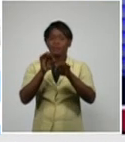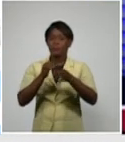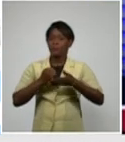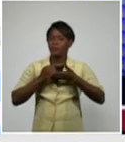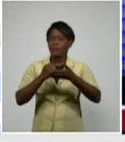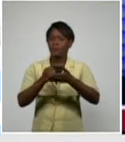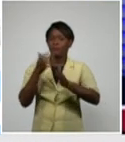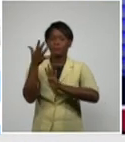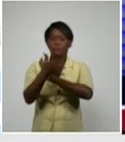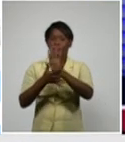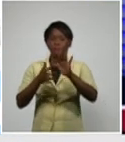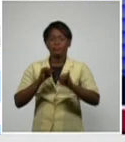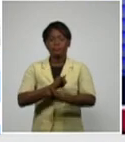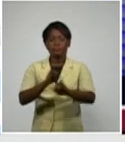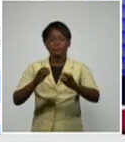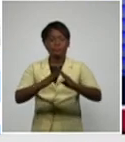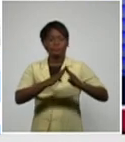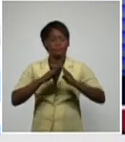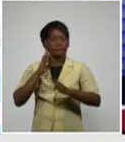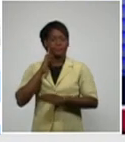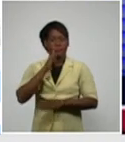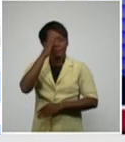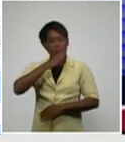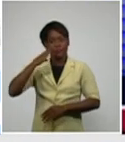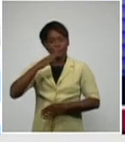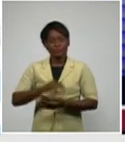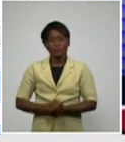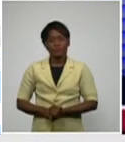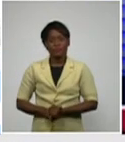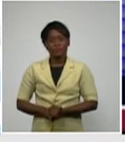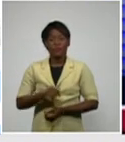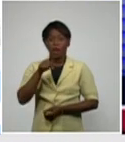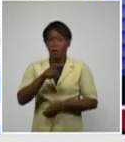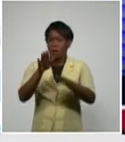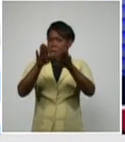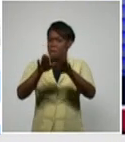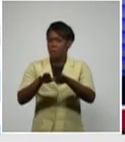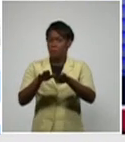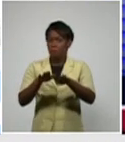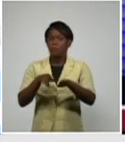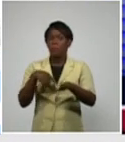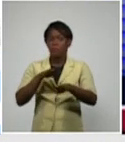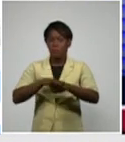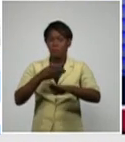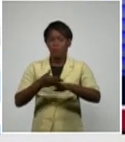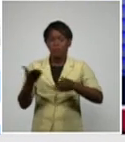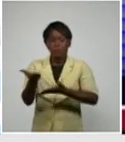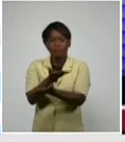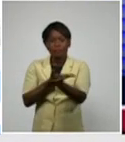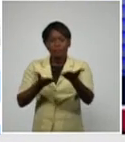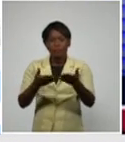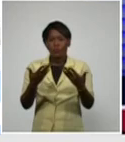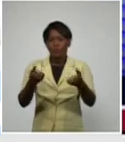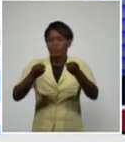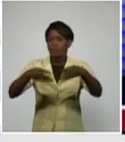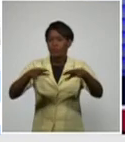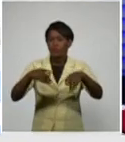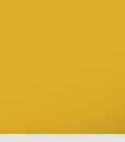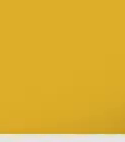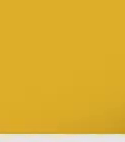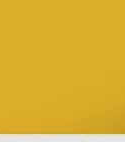de nuestro país. Vamos a hacer ahora de inmediato una pausa y luego vamos a compartir qué sucede ahora mismo con la COVID-19 en el resto del